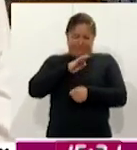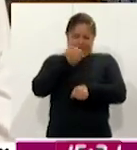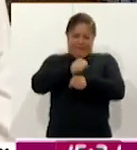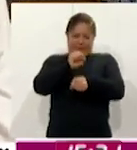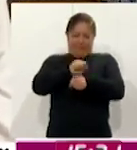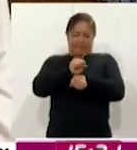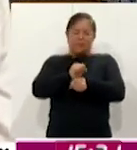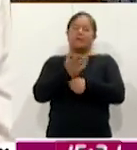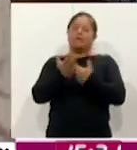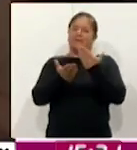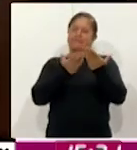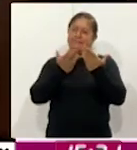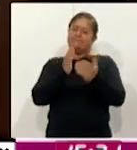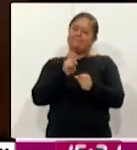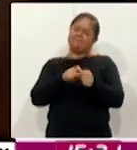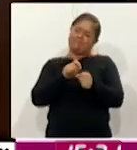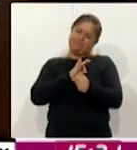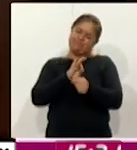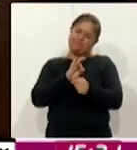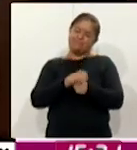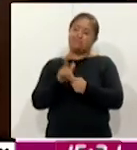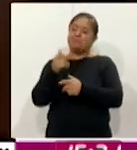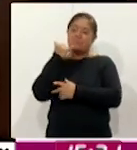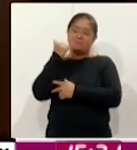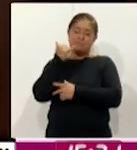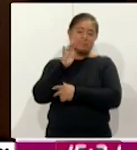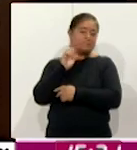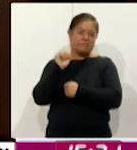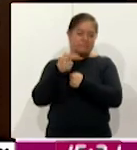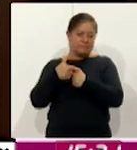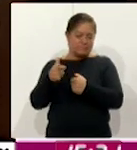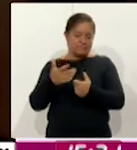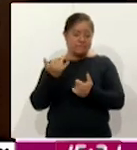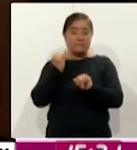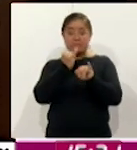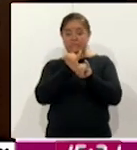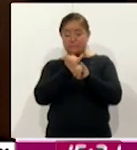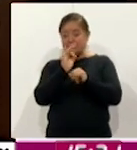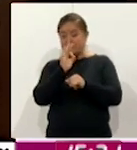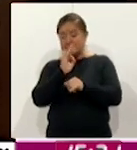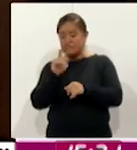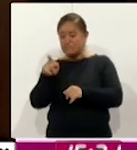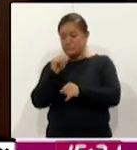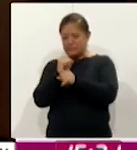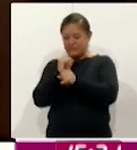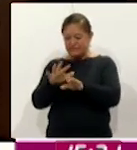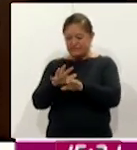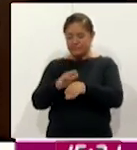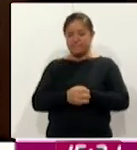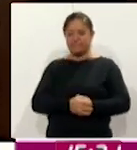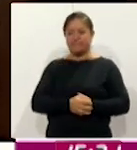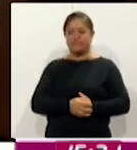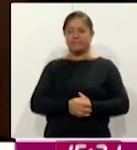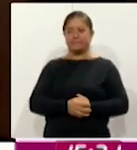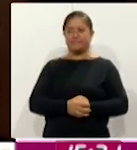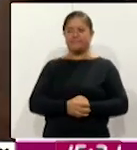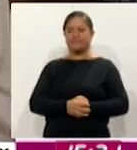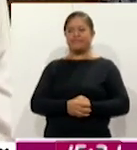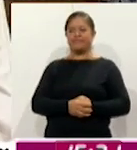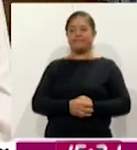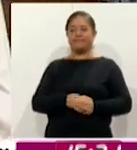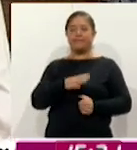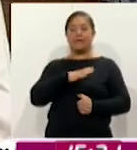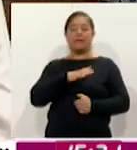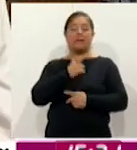secundaria. Muy bien, ¿algún número telefónico, algo en línea, quizás sus datos del ITEA? Pues tenemos